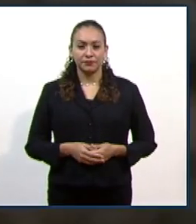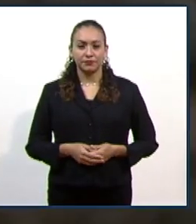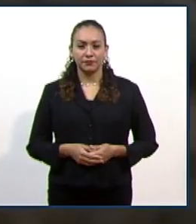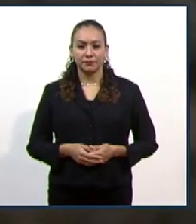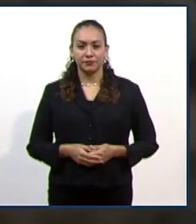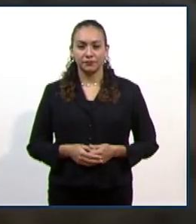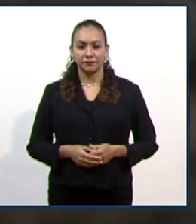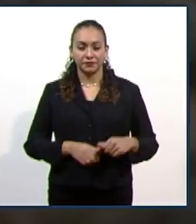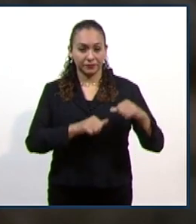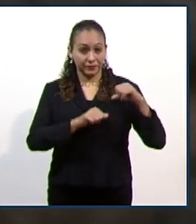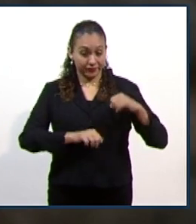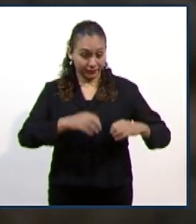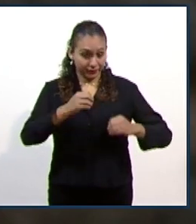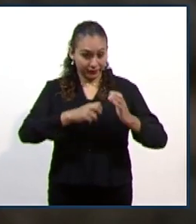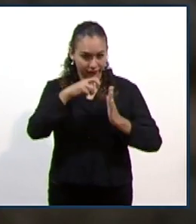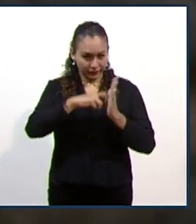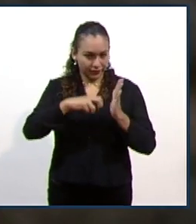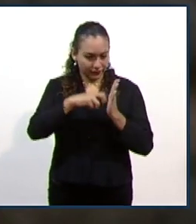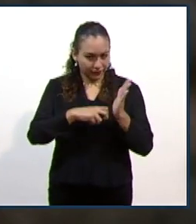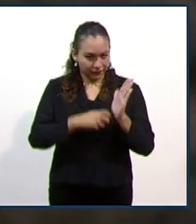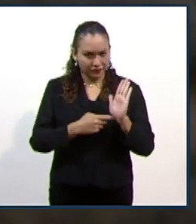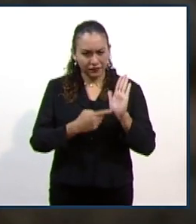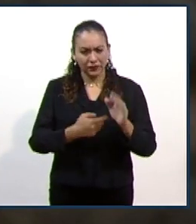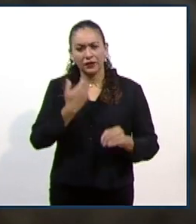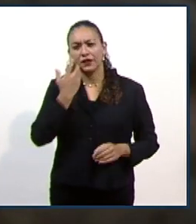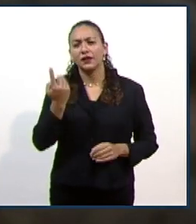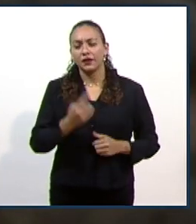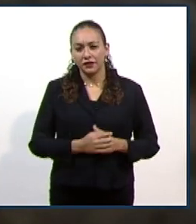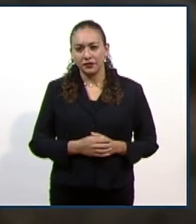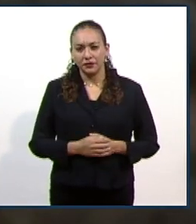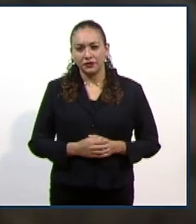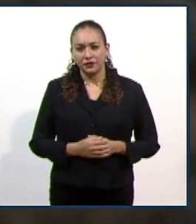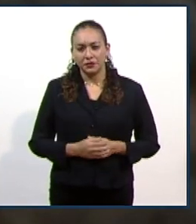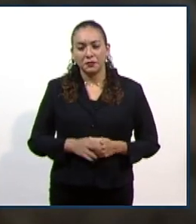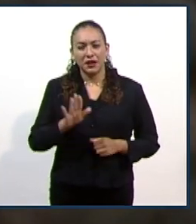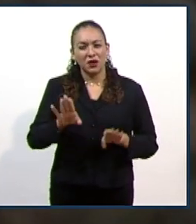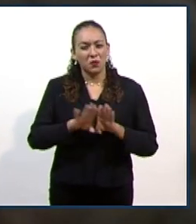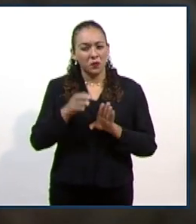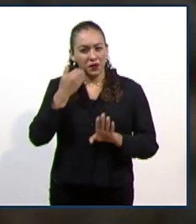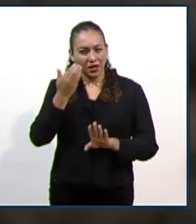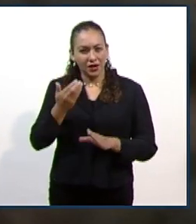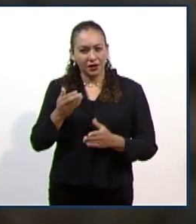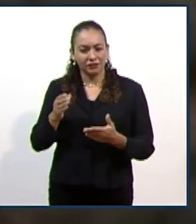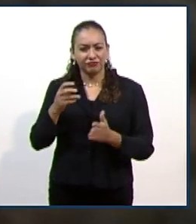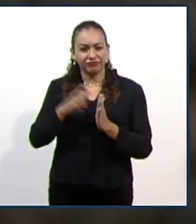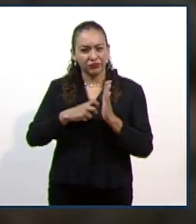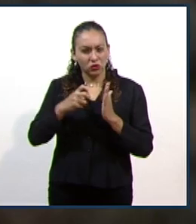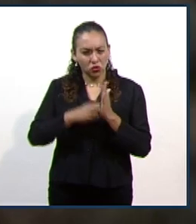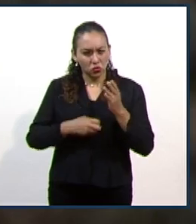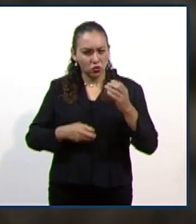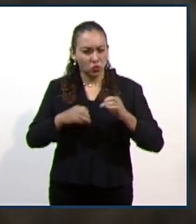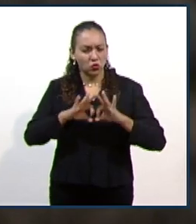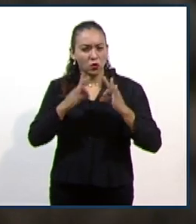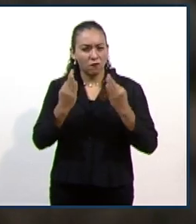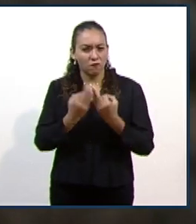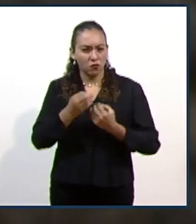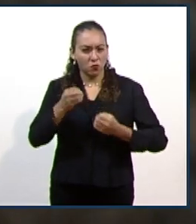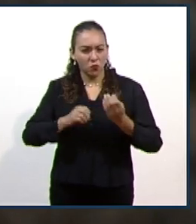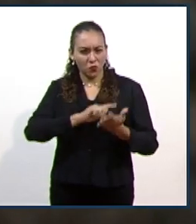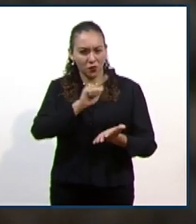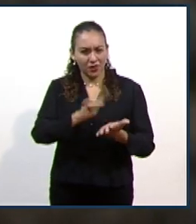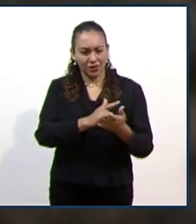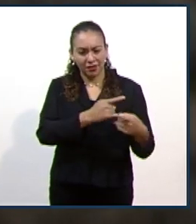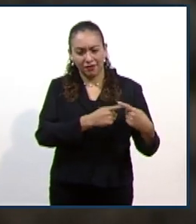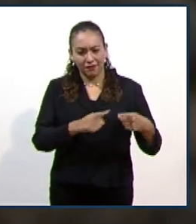La reforma judicial pretende eficientar el sistema de impartición de justicia sin duda alguna. Hay